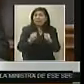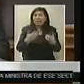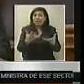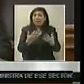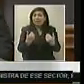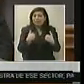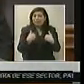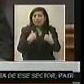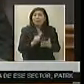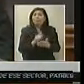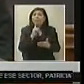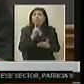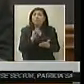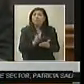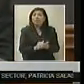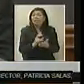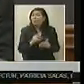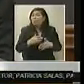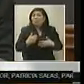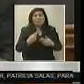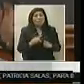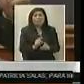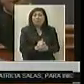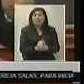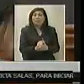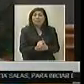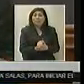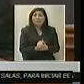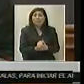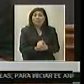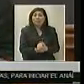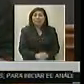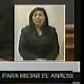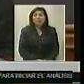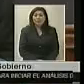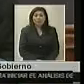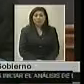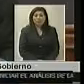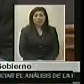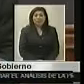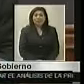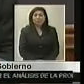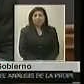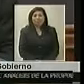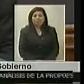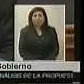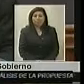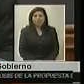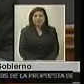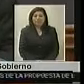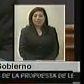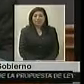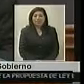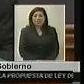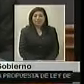tienen, presidente, y eso, señor, no lo podemos permitir. Le pido un minuto más para terminar, presidente, antes que culmine mi tiempo.